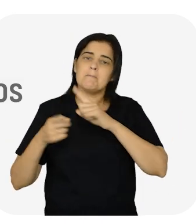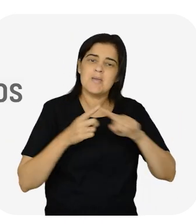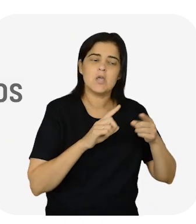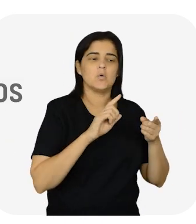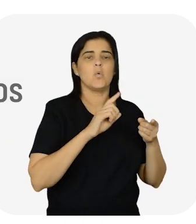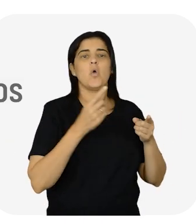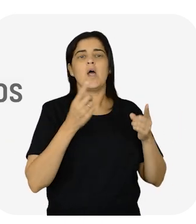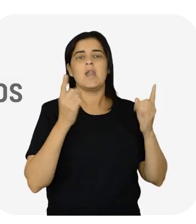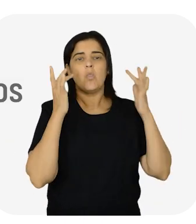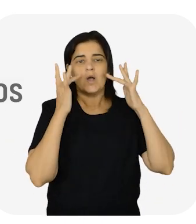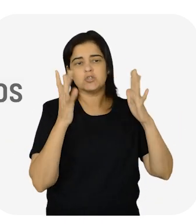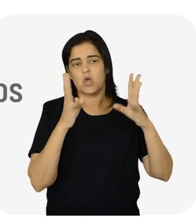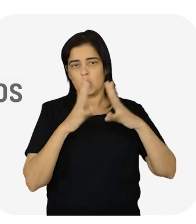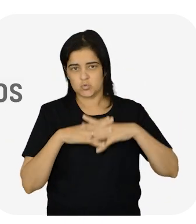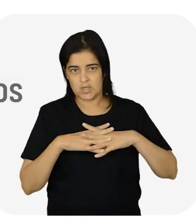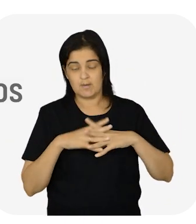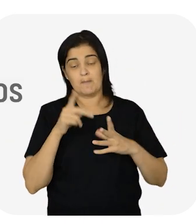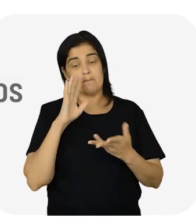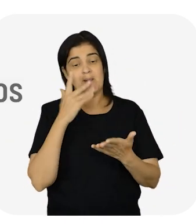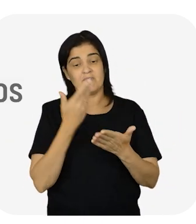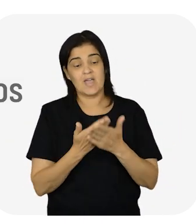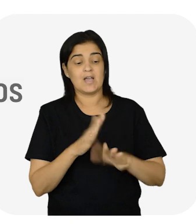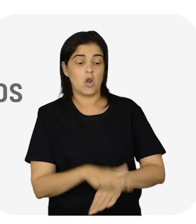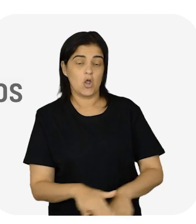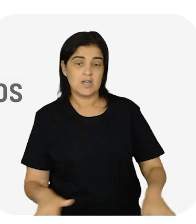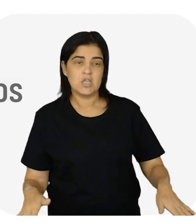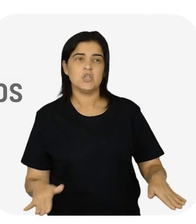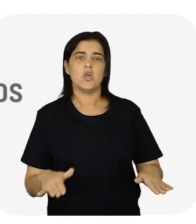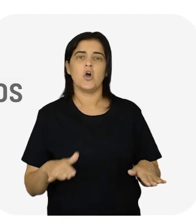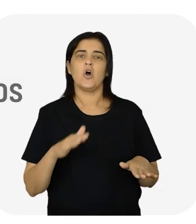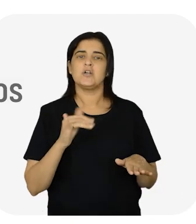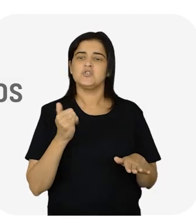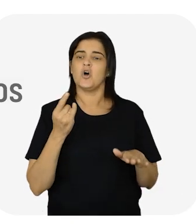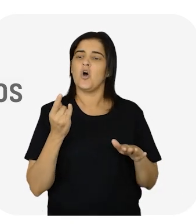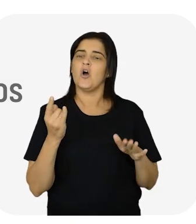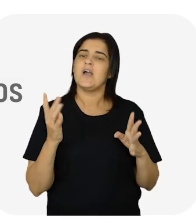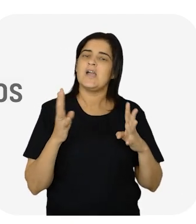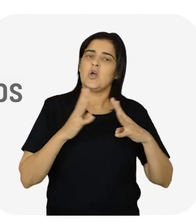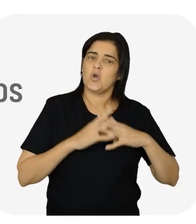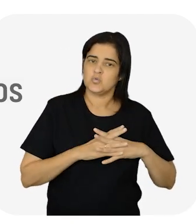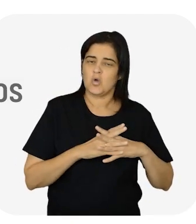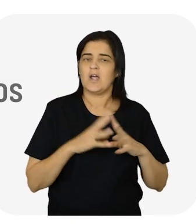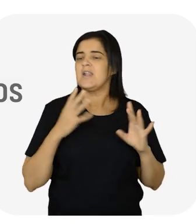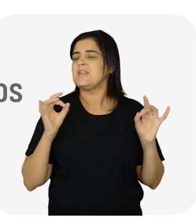educación inclusiva. Ellos plantean que los niños son receptivos e inclusores,